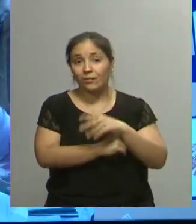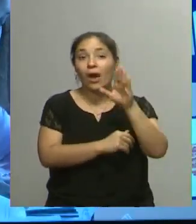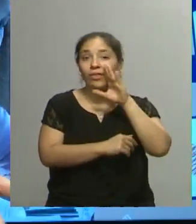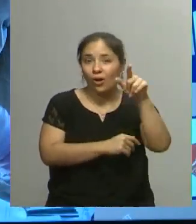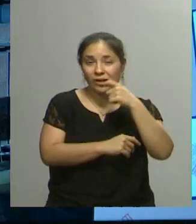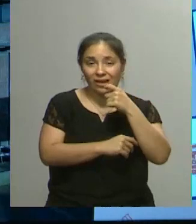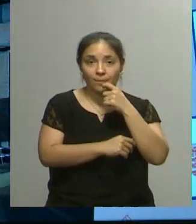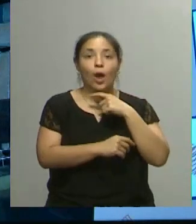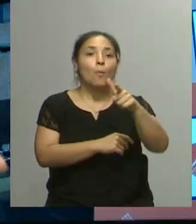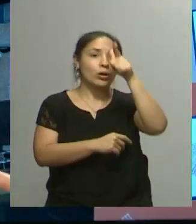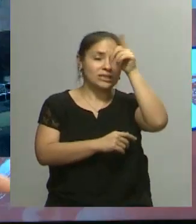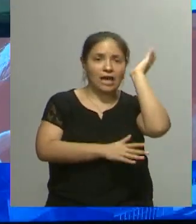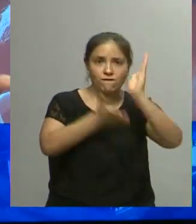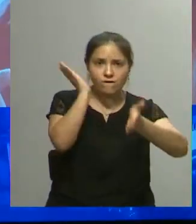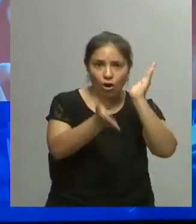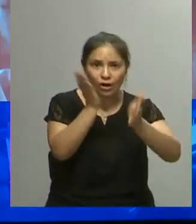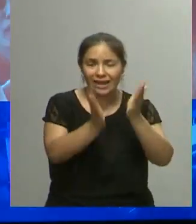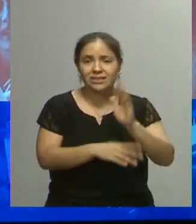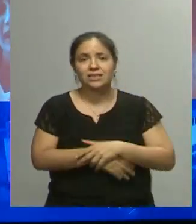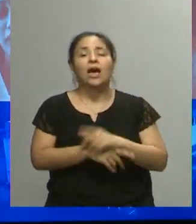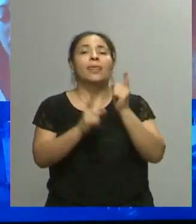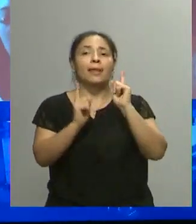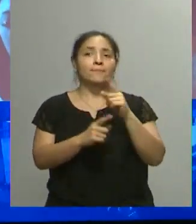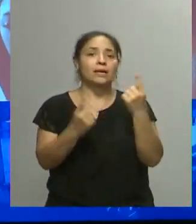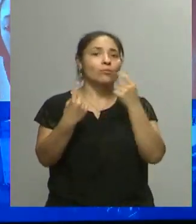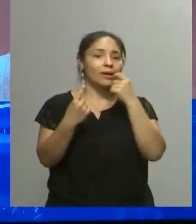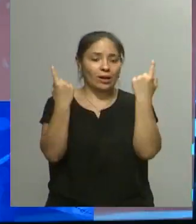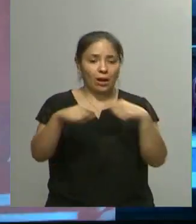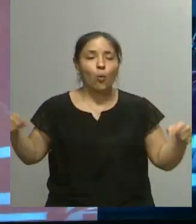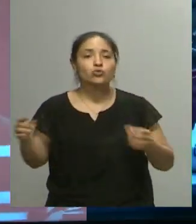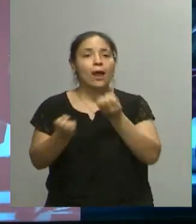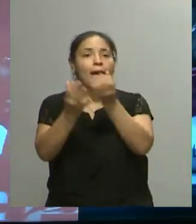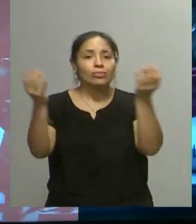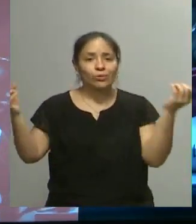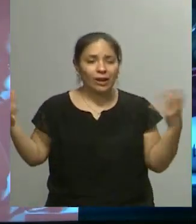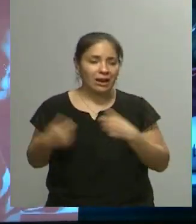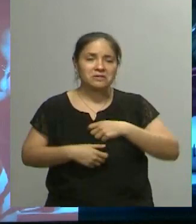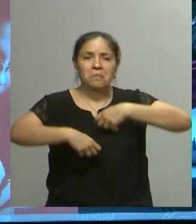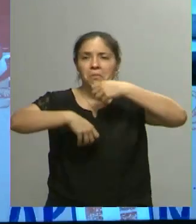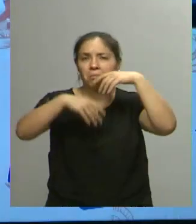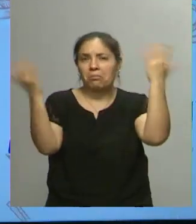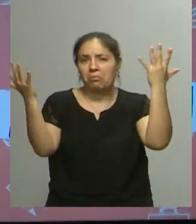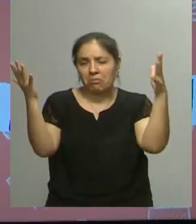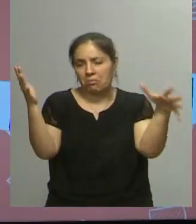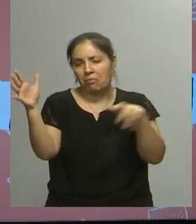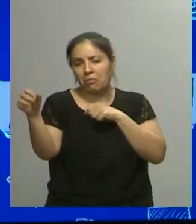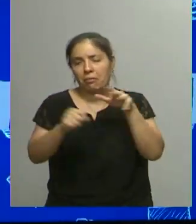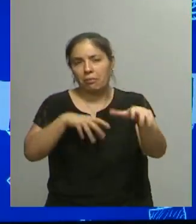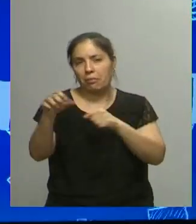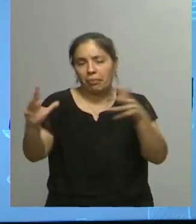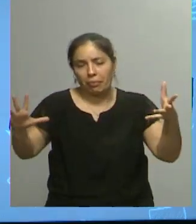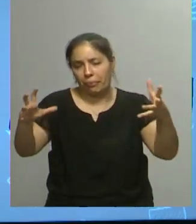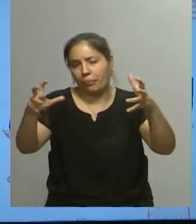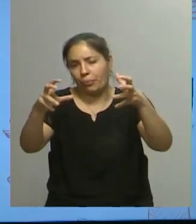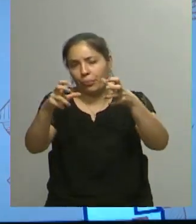violencia policial, hay ecocidio, o sea, se hace con los recursos naturales. Lo que se quiere, el mundo empresario, digo, hace lo que quiere